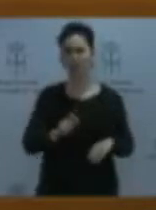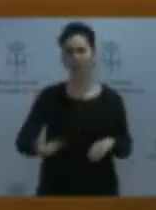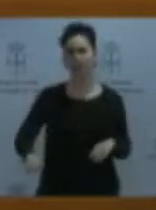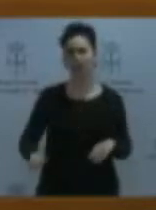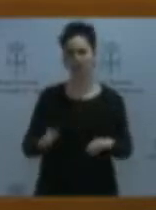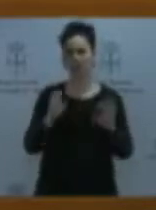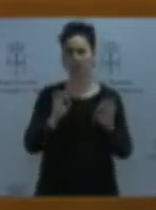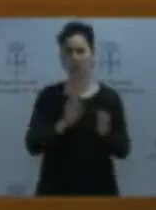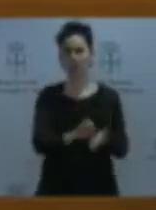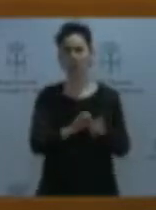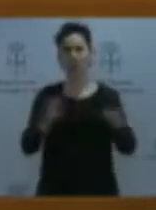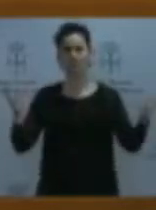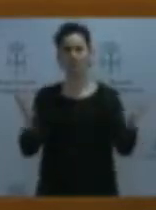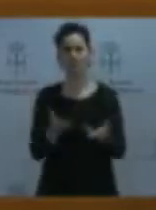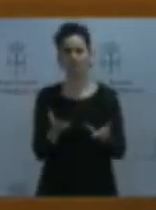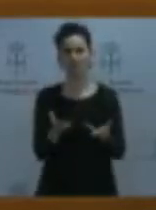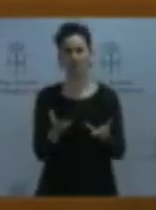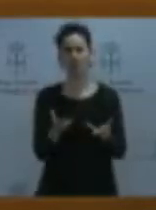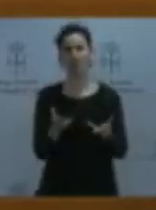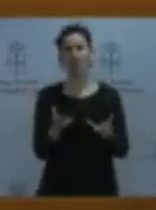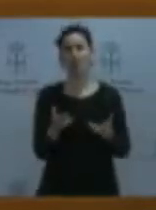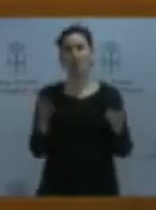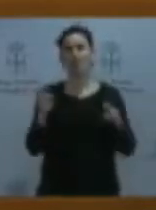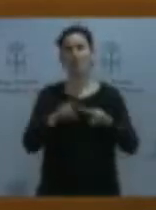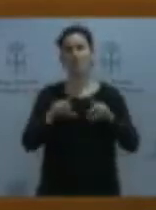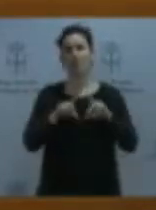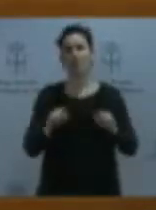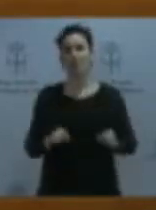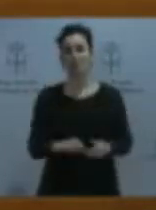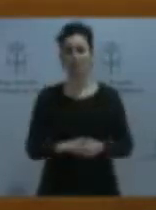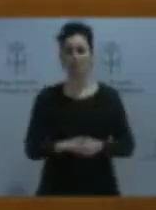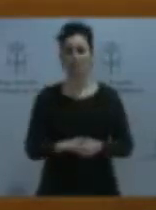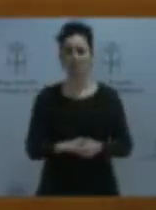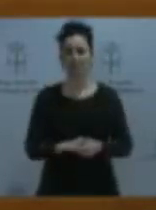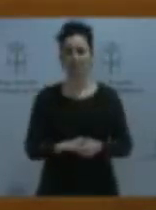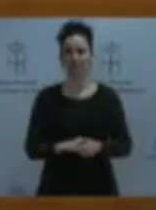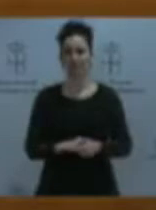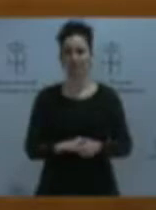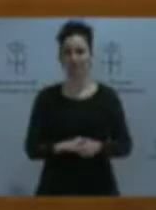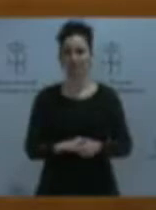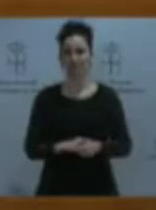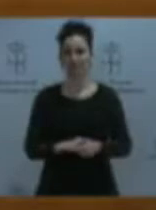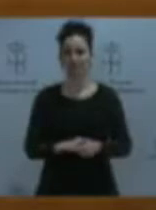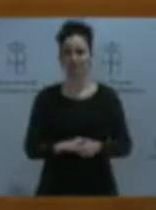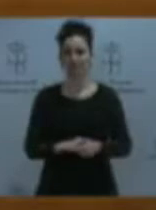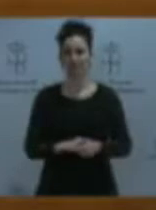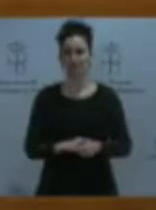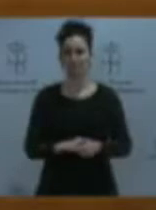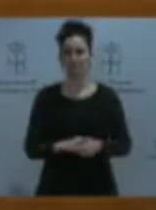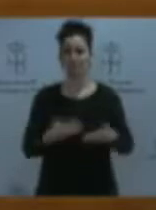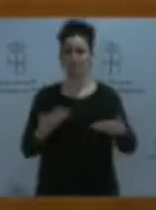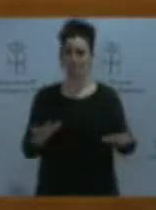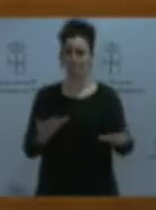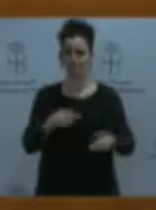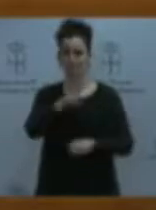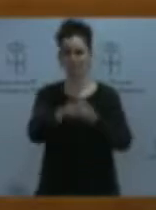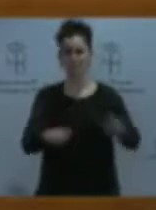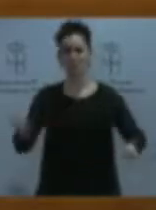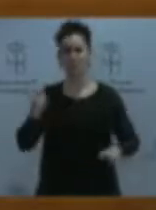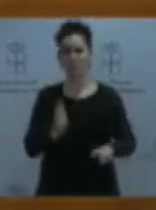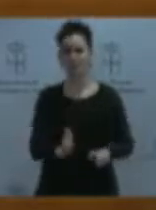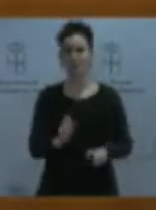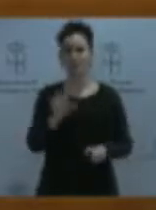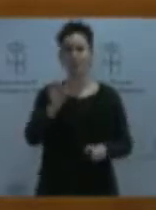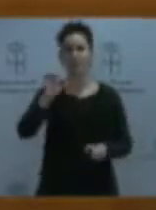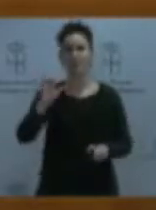Asturias. Como ya hablábamos ayer, que vuelvo a recordar hoy, el personal de intervención del SEPA, por ejemplo, no está